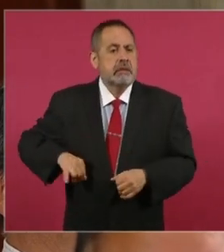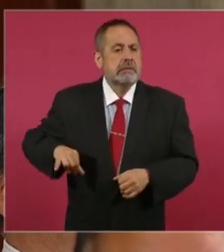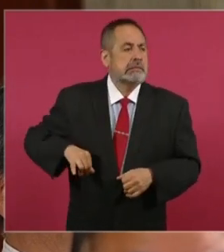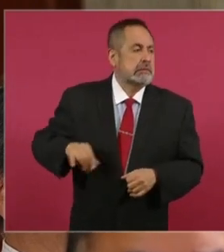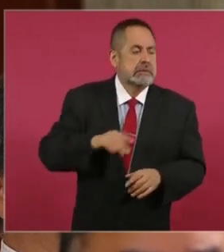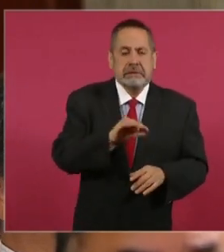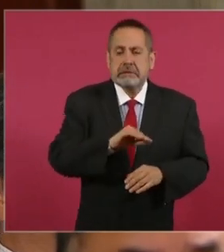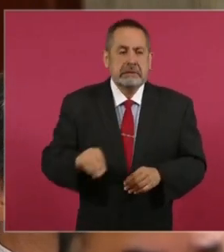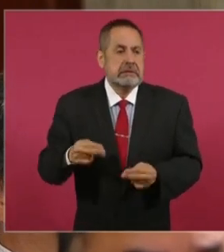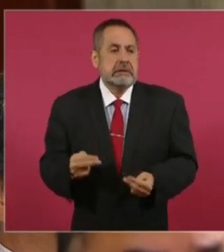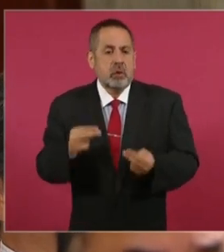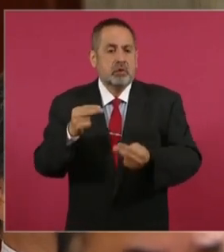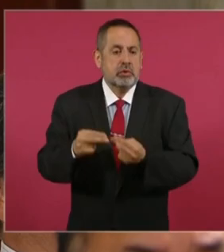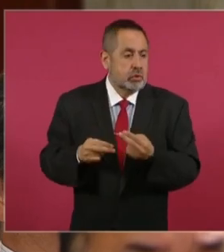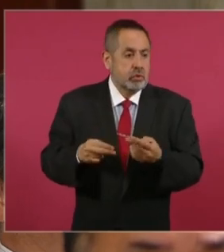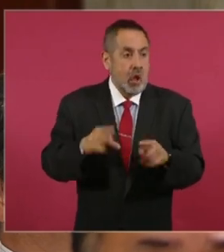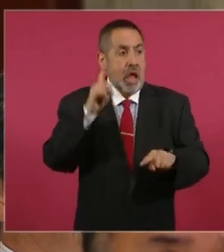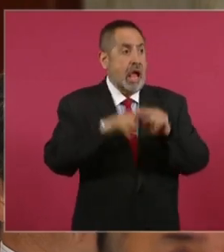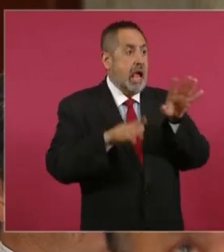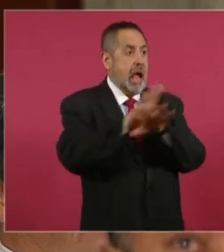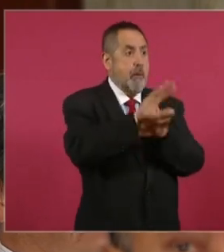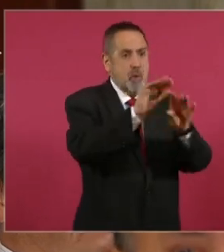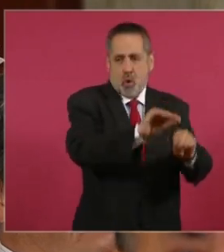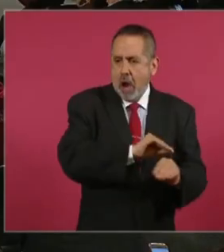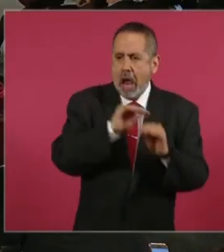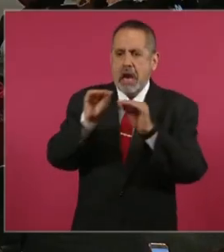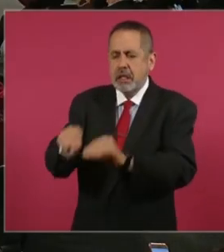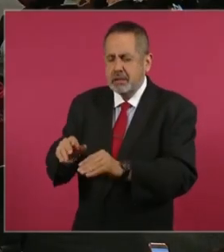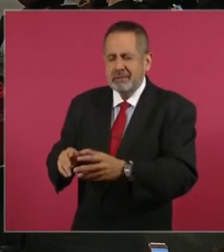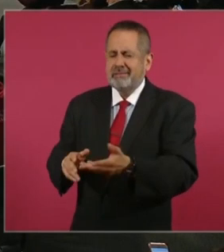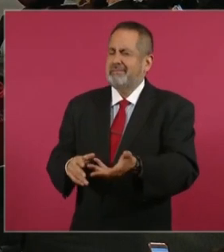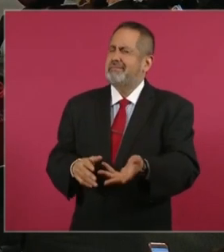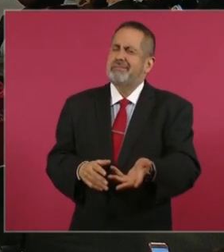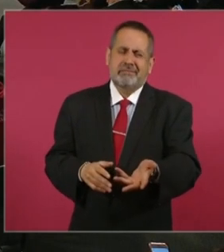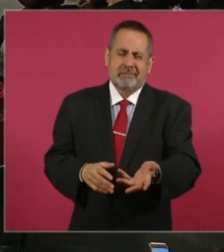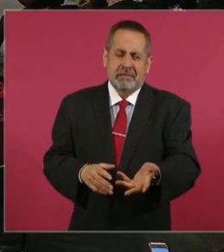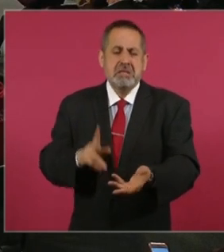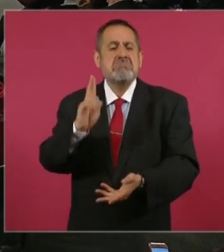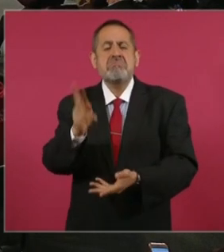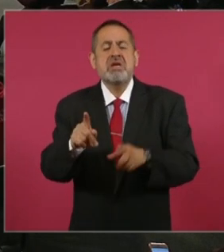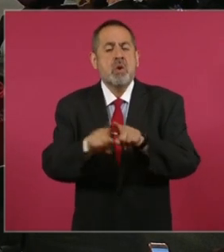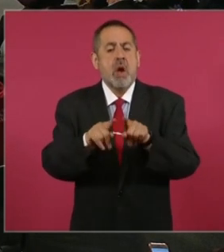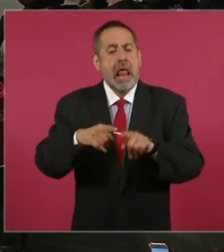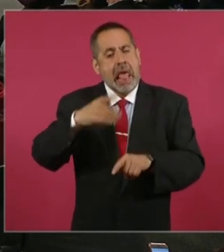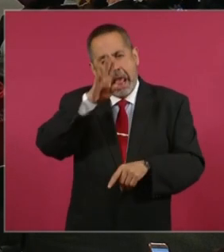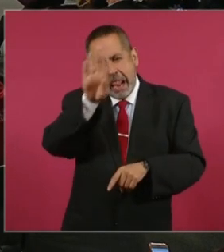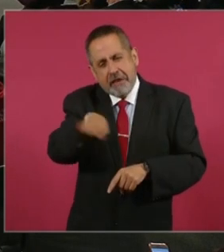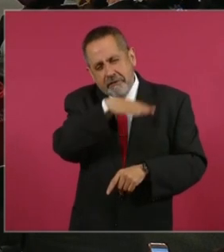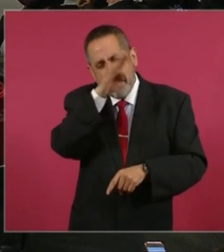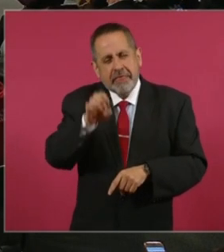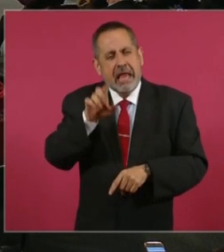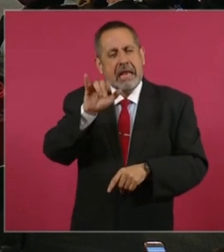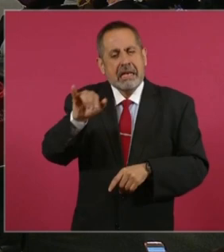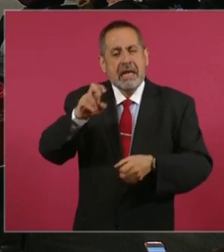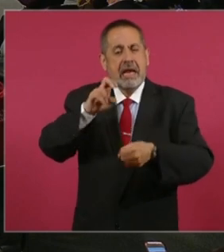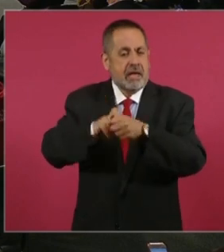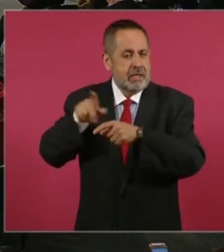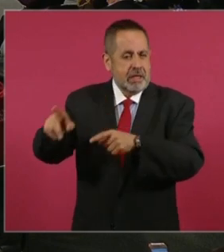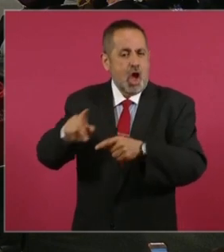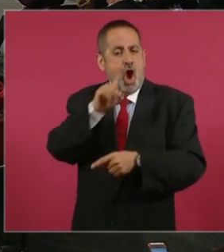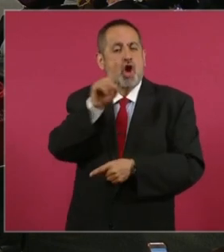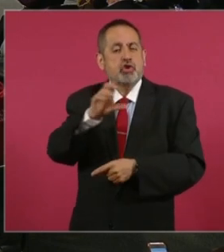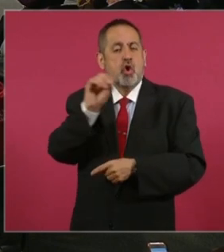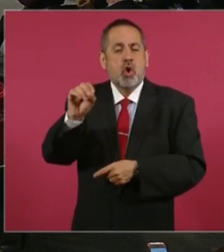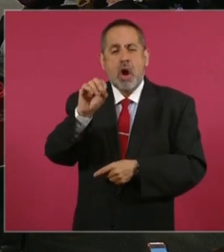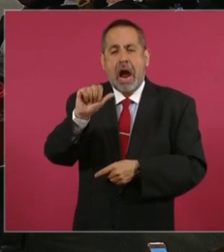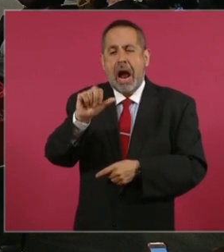personales del capricho y la ignorancia. Probablemente la historia de la elefanta Eli, que radica en el zoológico Dragón y de otros